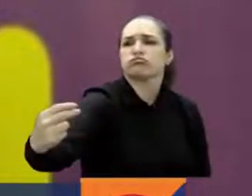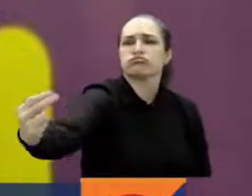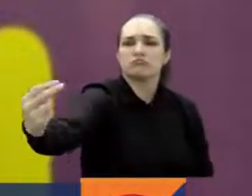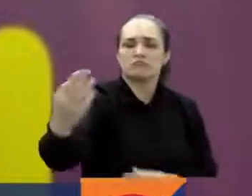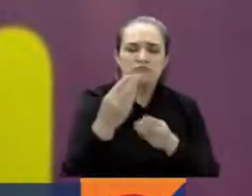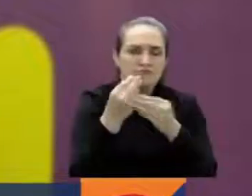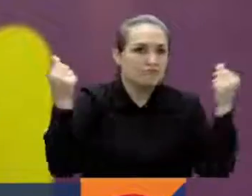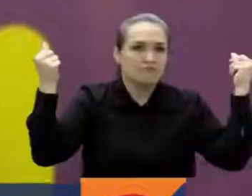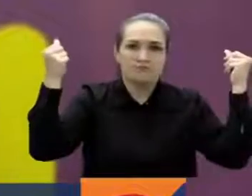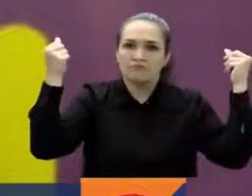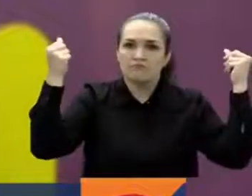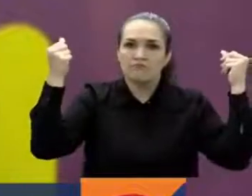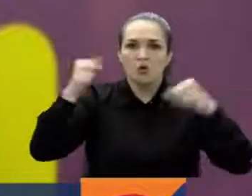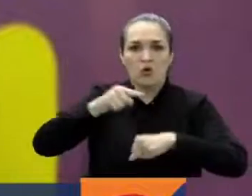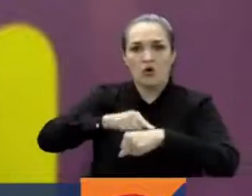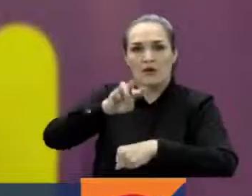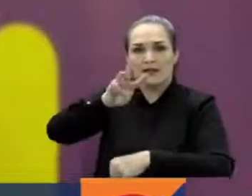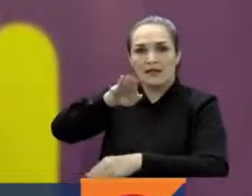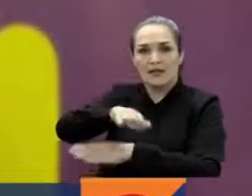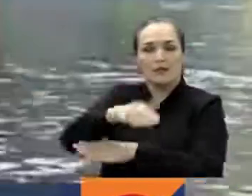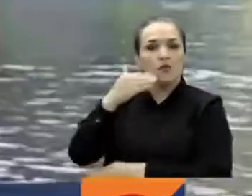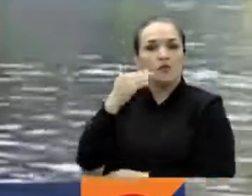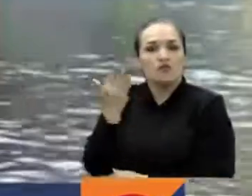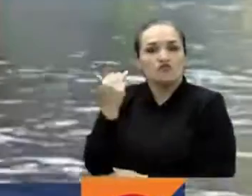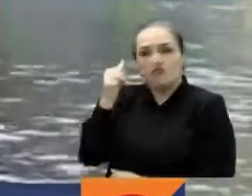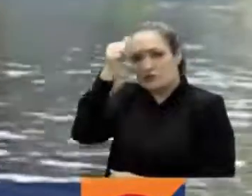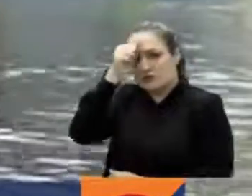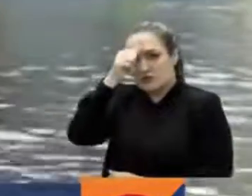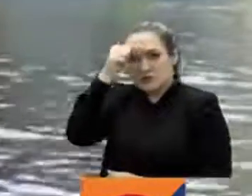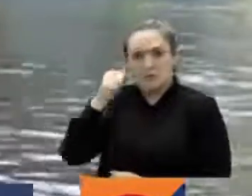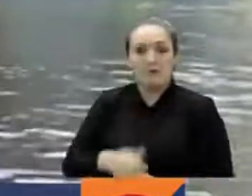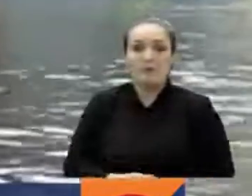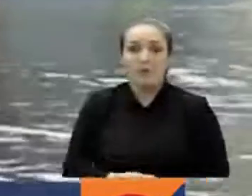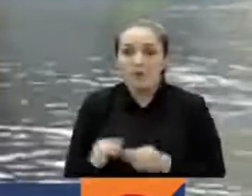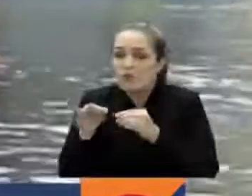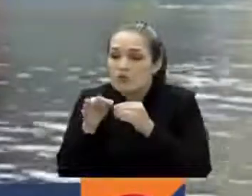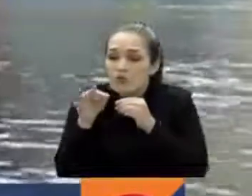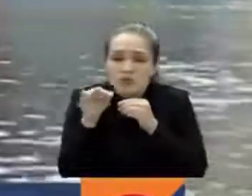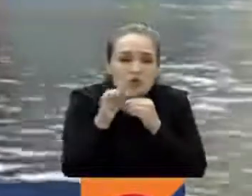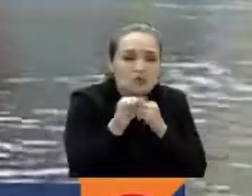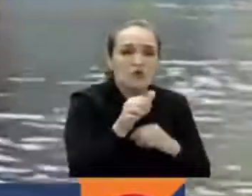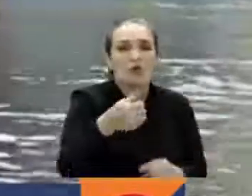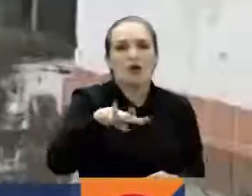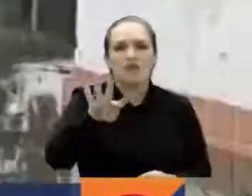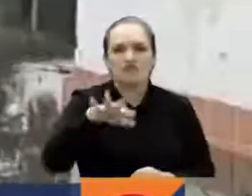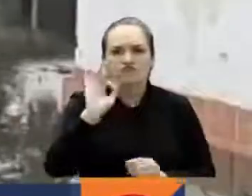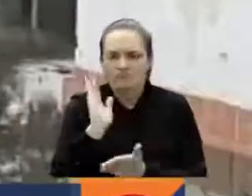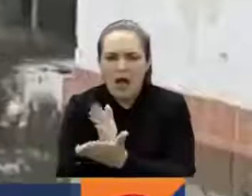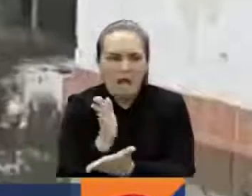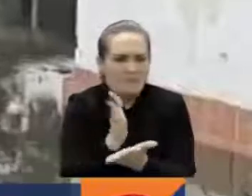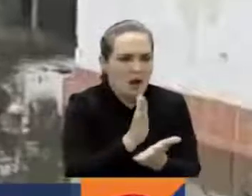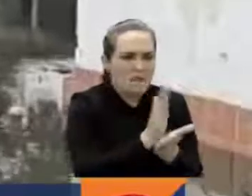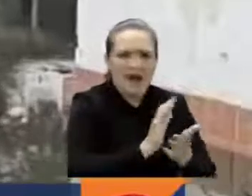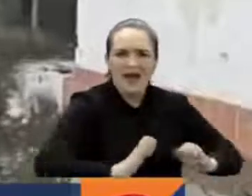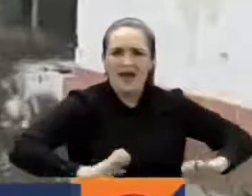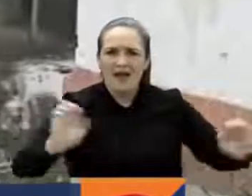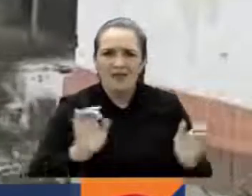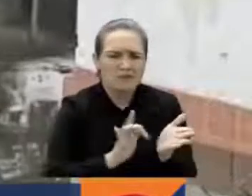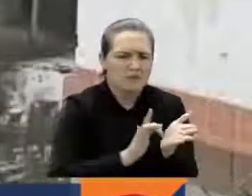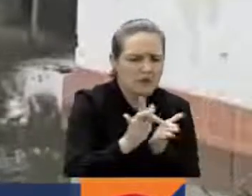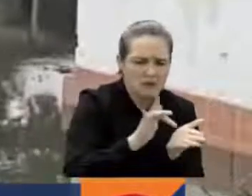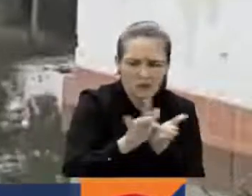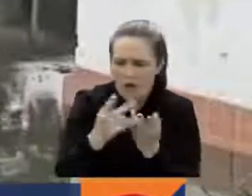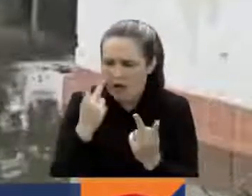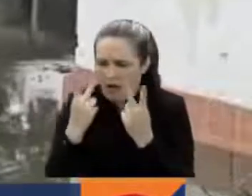desapareciendo desde casi las 3 de la tarde del día domingo. 14 de los municipios del Valle del Cauca reportaron emergencias por las lluvias durante